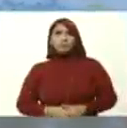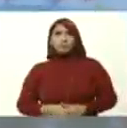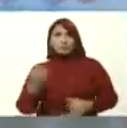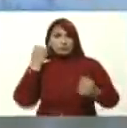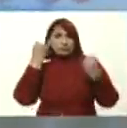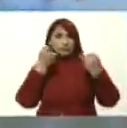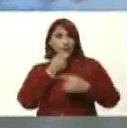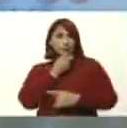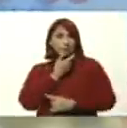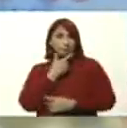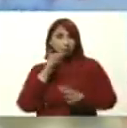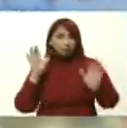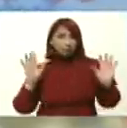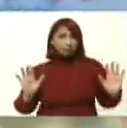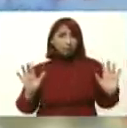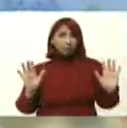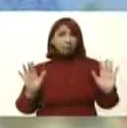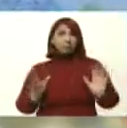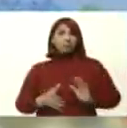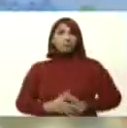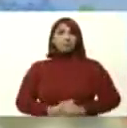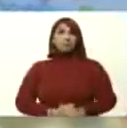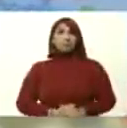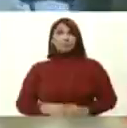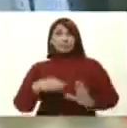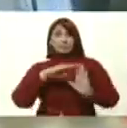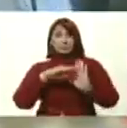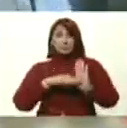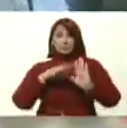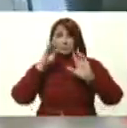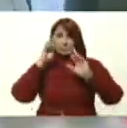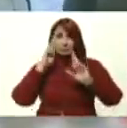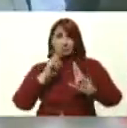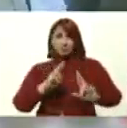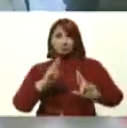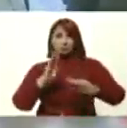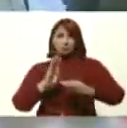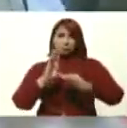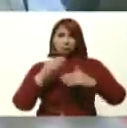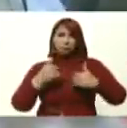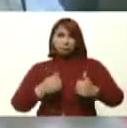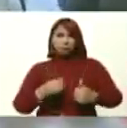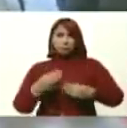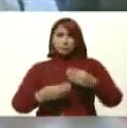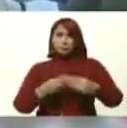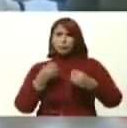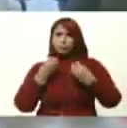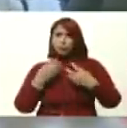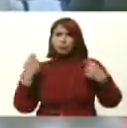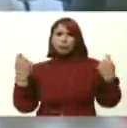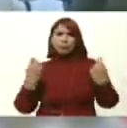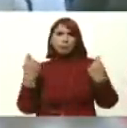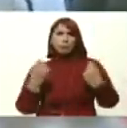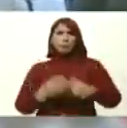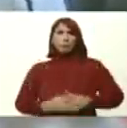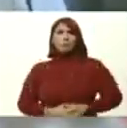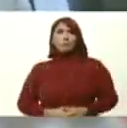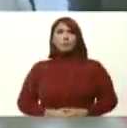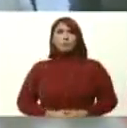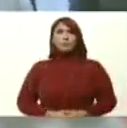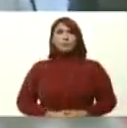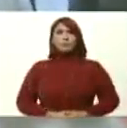bella. Entonces, con medidas de bioseguridad, hacer una buena campaña. Una buena